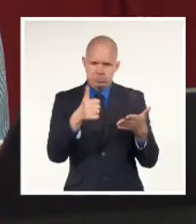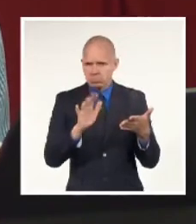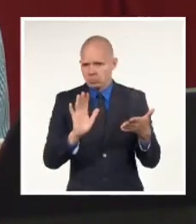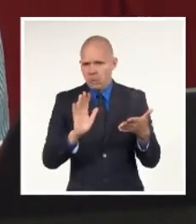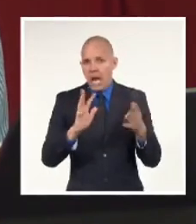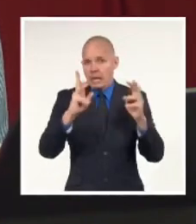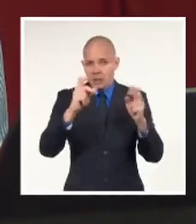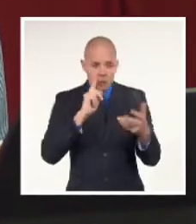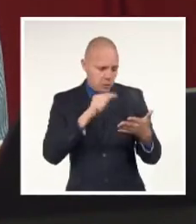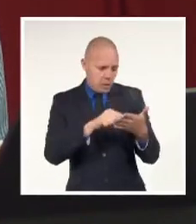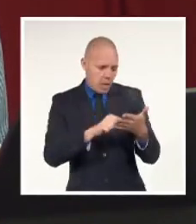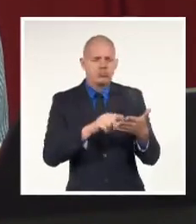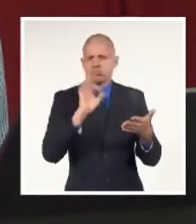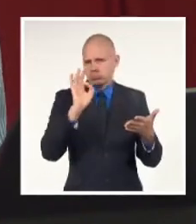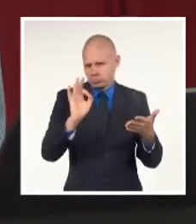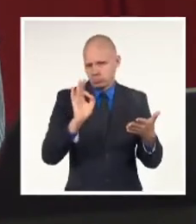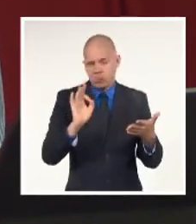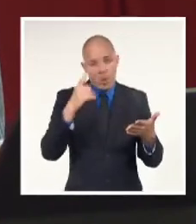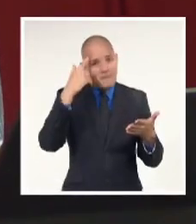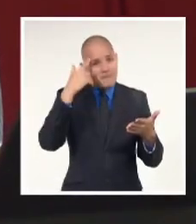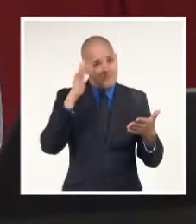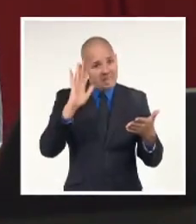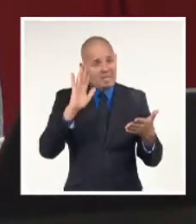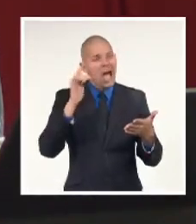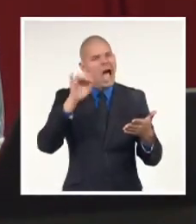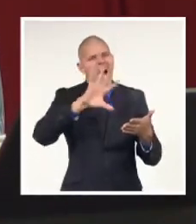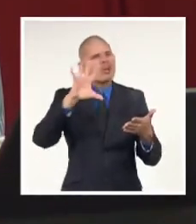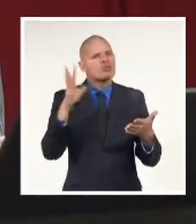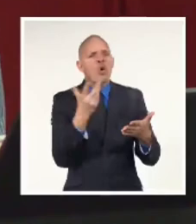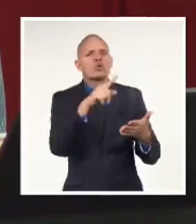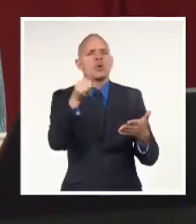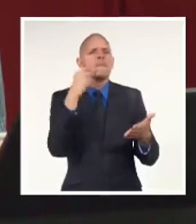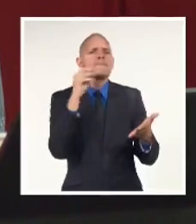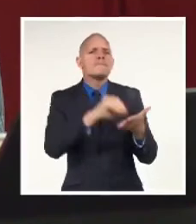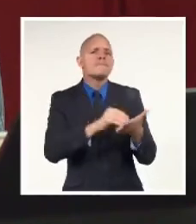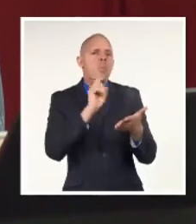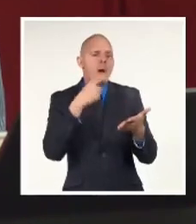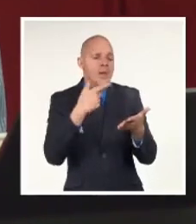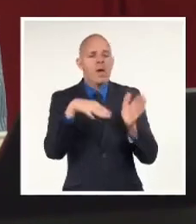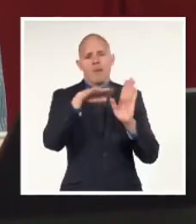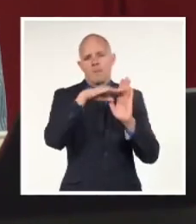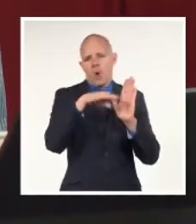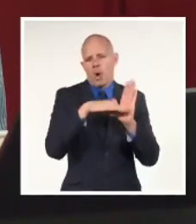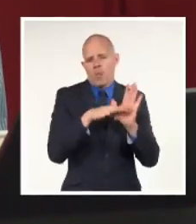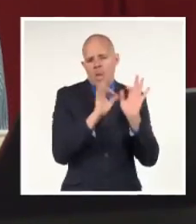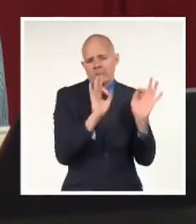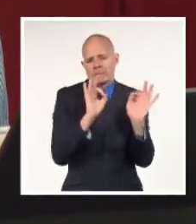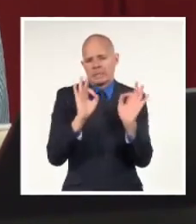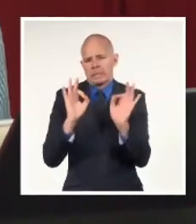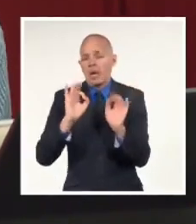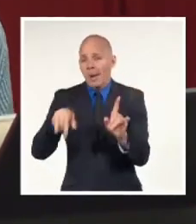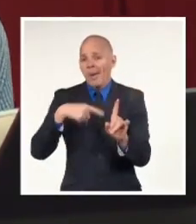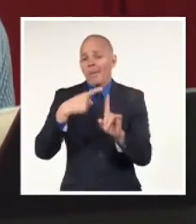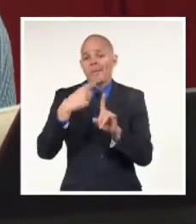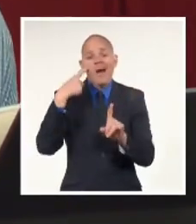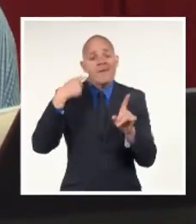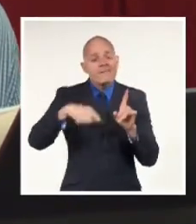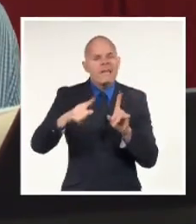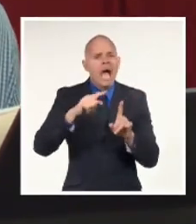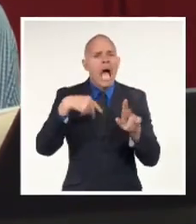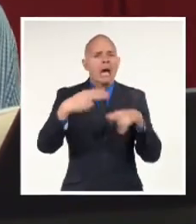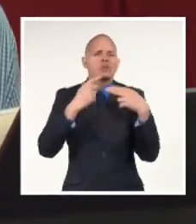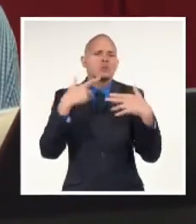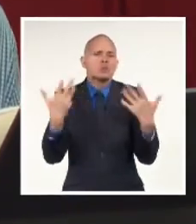que a mí me satisface, que es que a todos le pusieron programas, acciones y vínculo